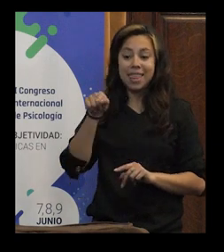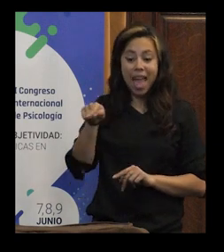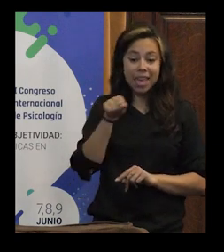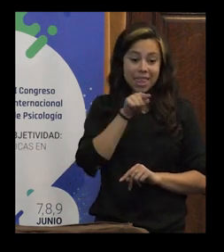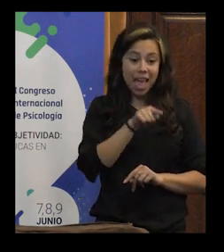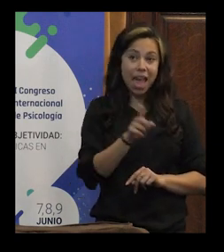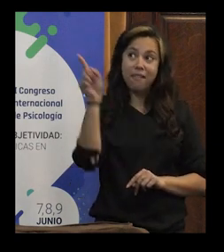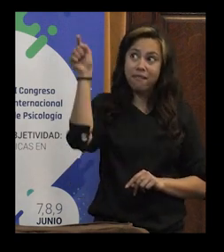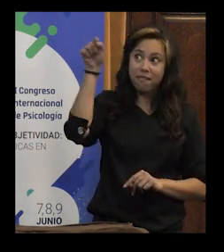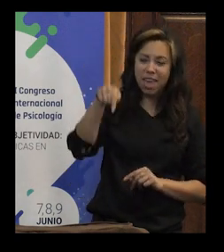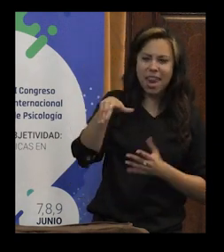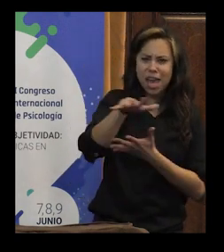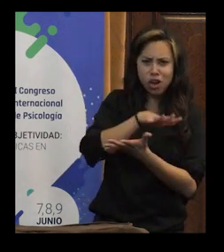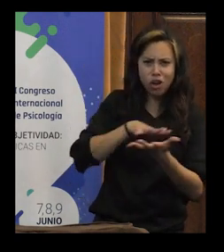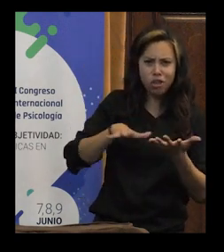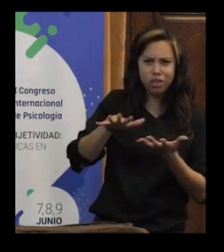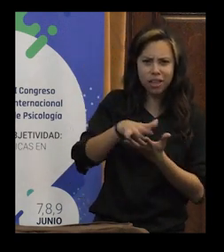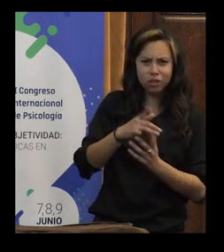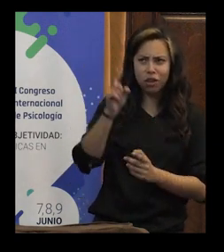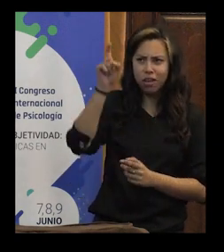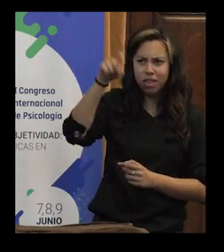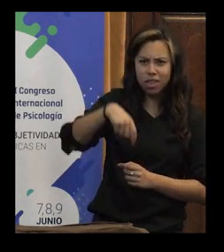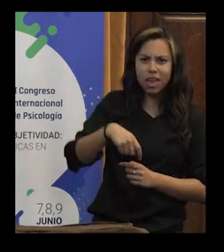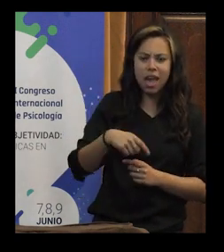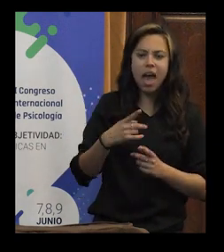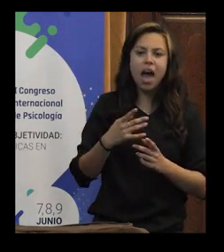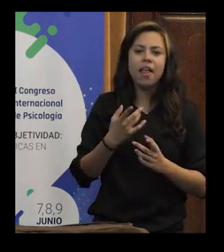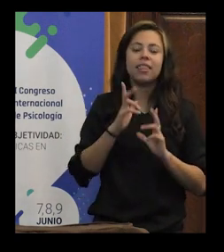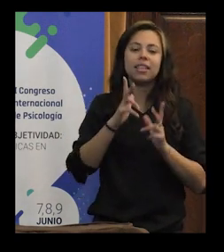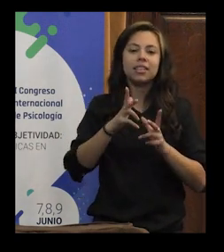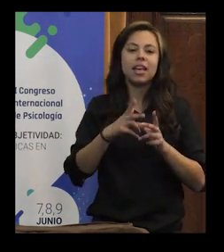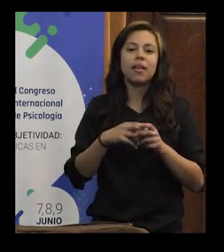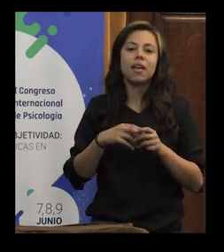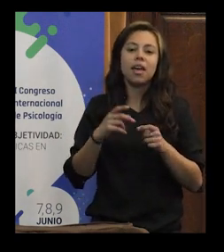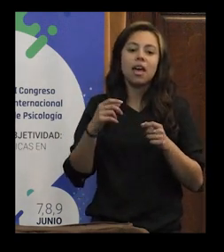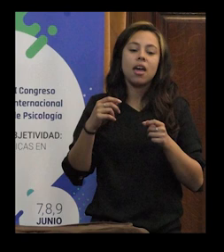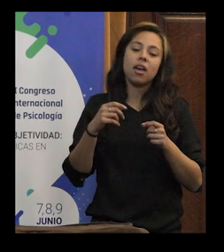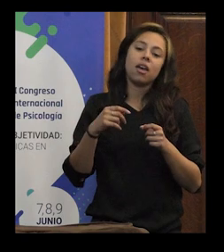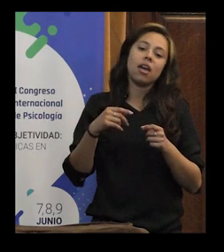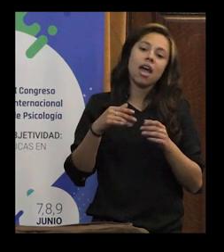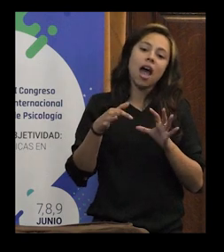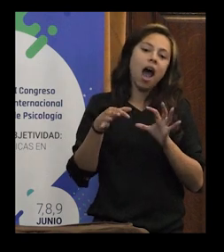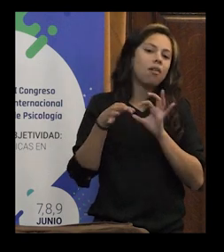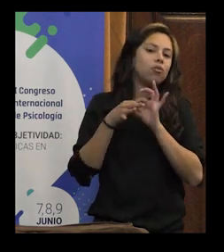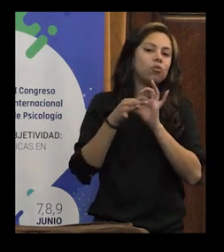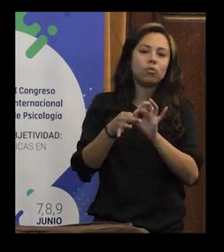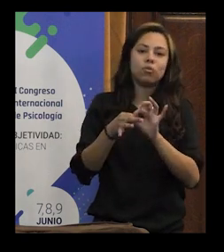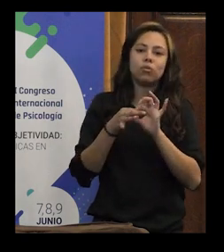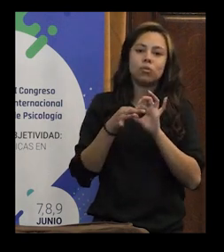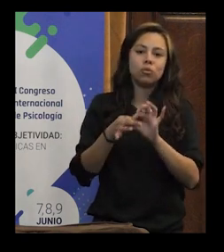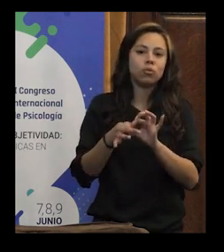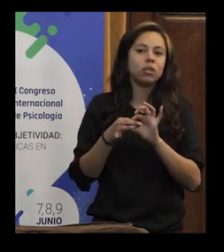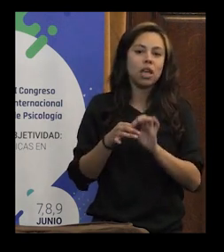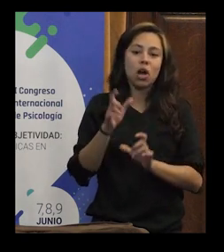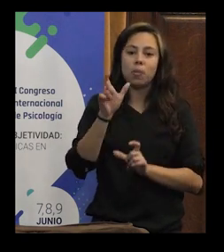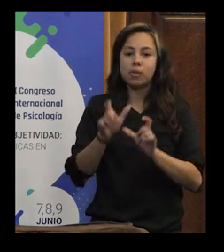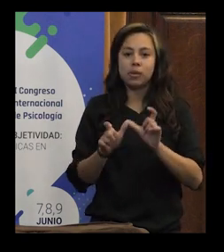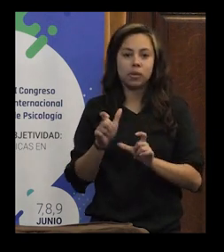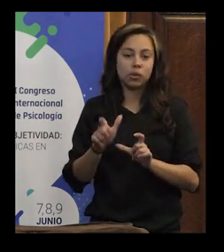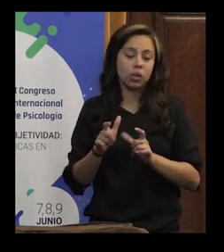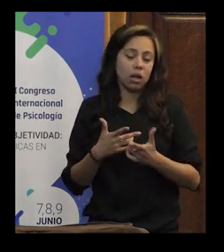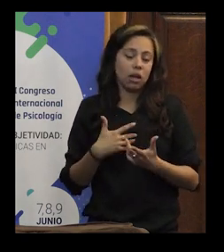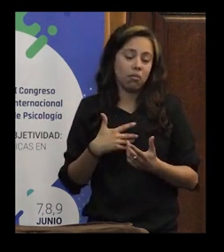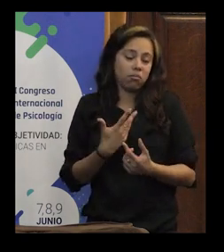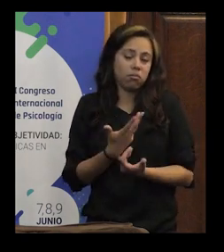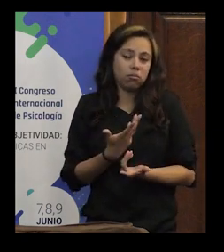de la posición de persona asociada con self at risk. Y cuando